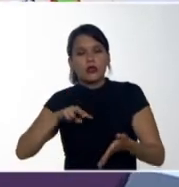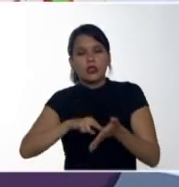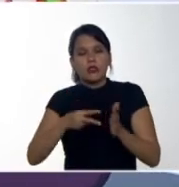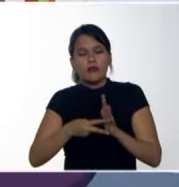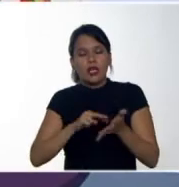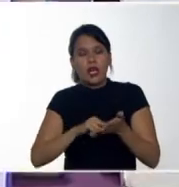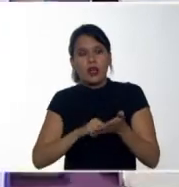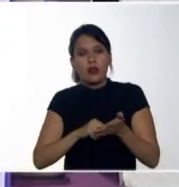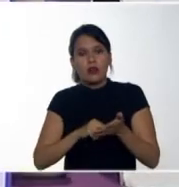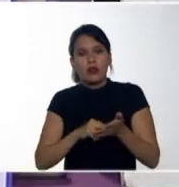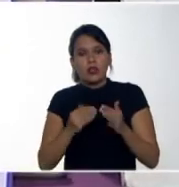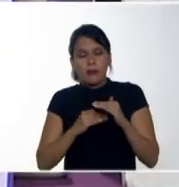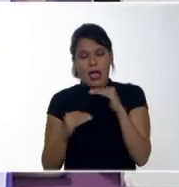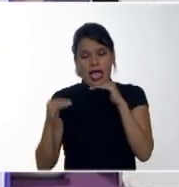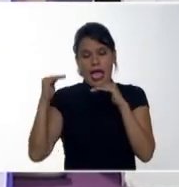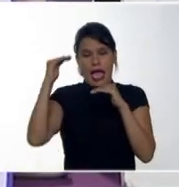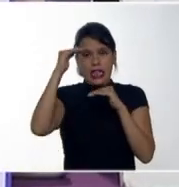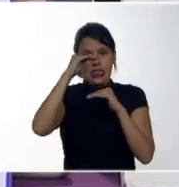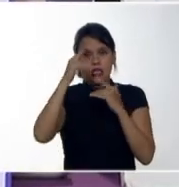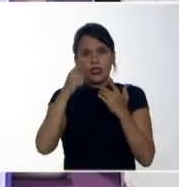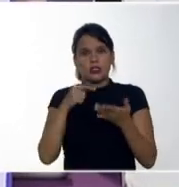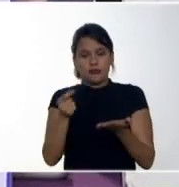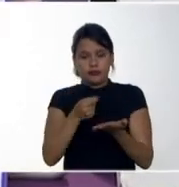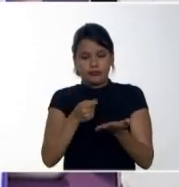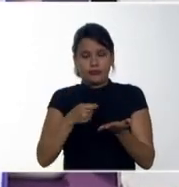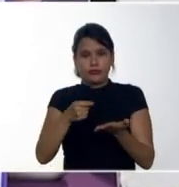más altas van en marrón,